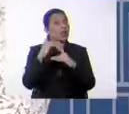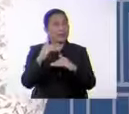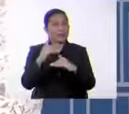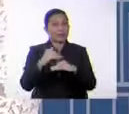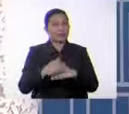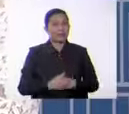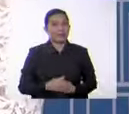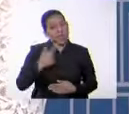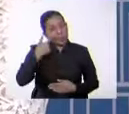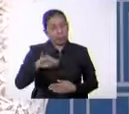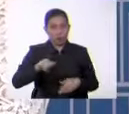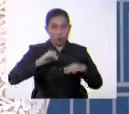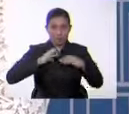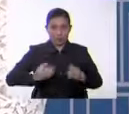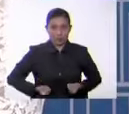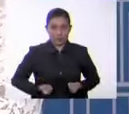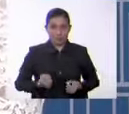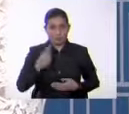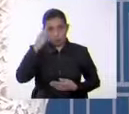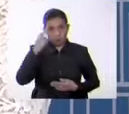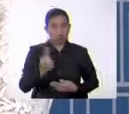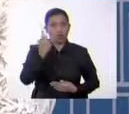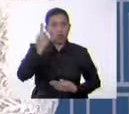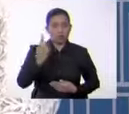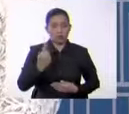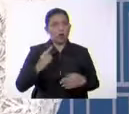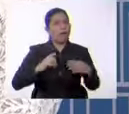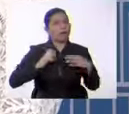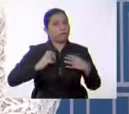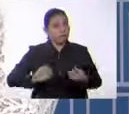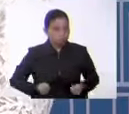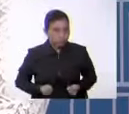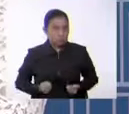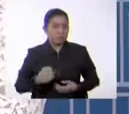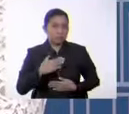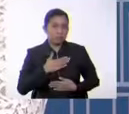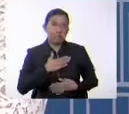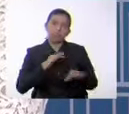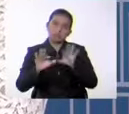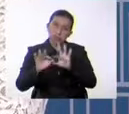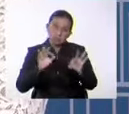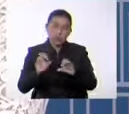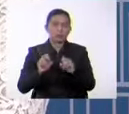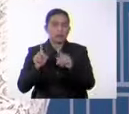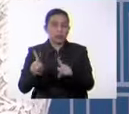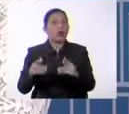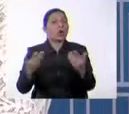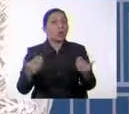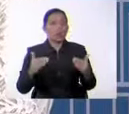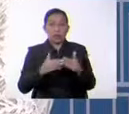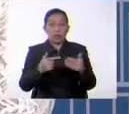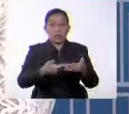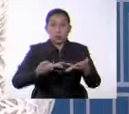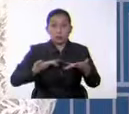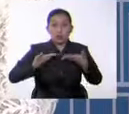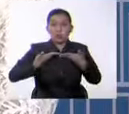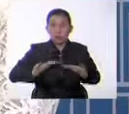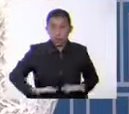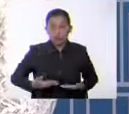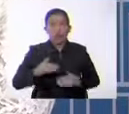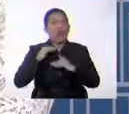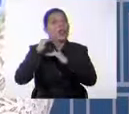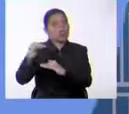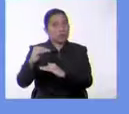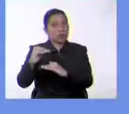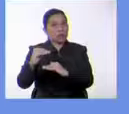el Estado, pero no es el único. El Estado tiene ciertos atributos, pero los derechos humanos colocan un límite